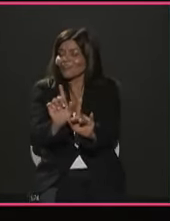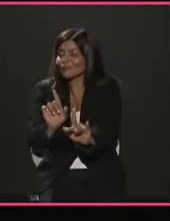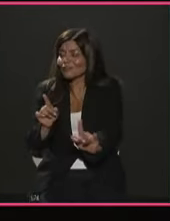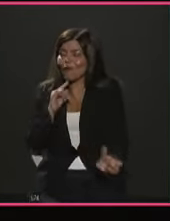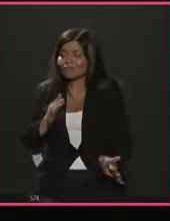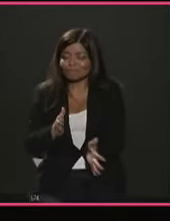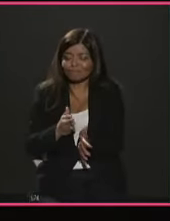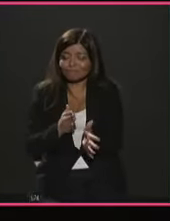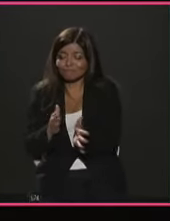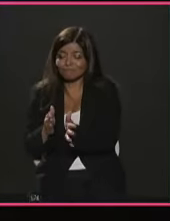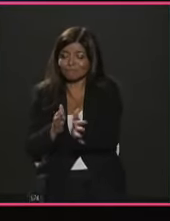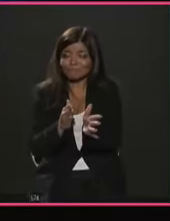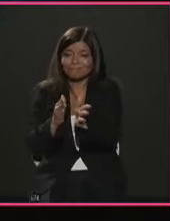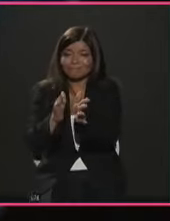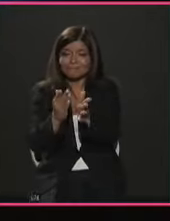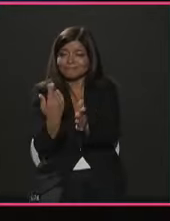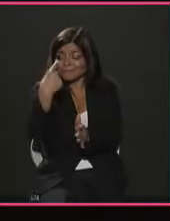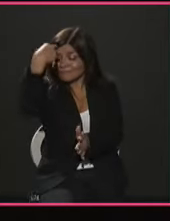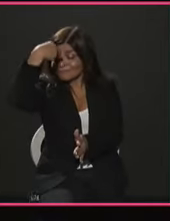Armando el